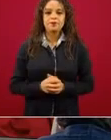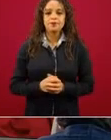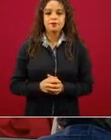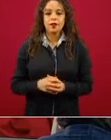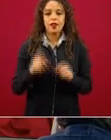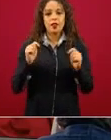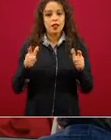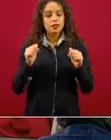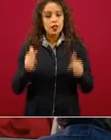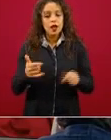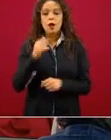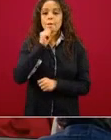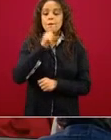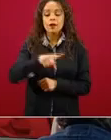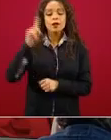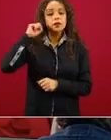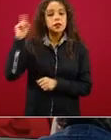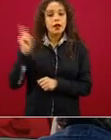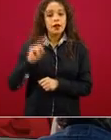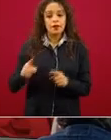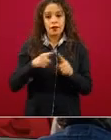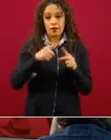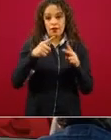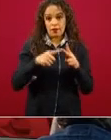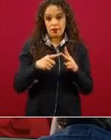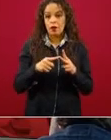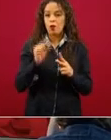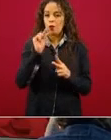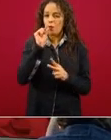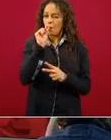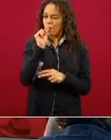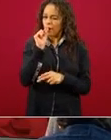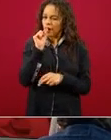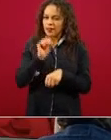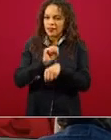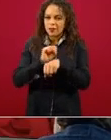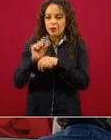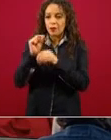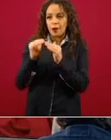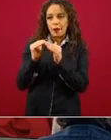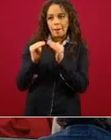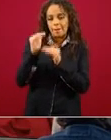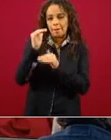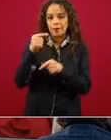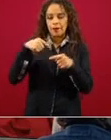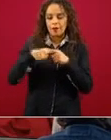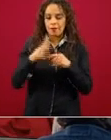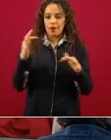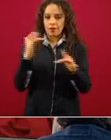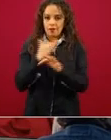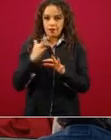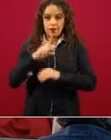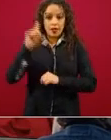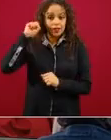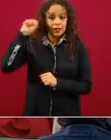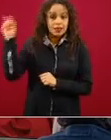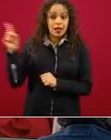Tlaxcala y Zacatecas muestran un ligero incremento en la actividad. Zacatecas había